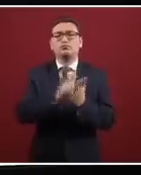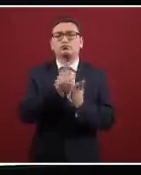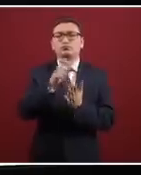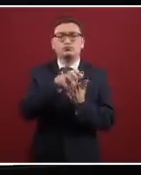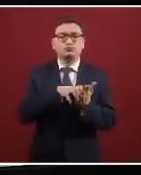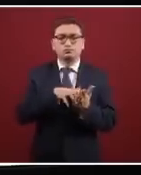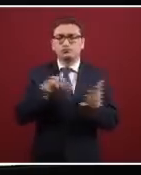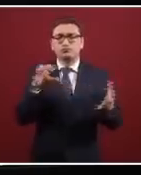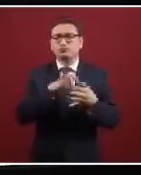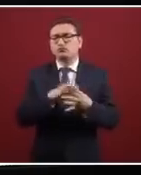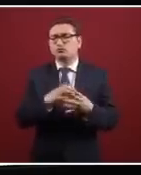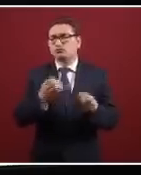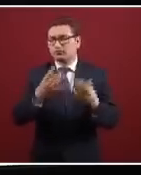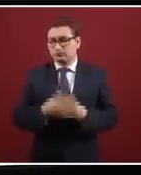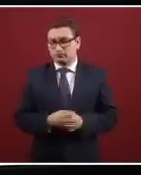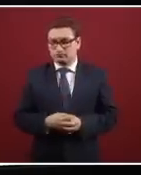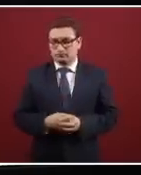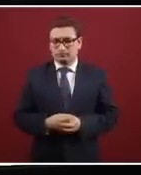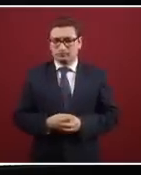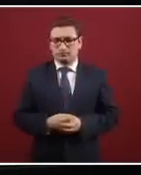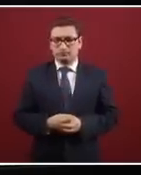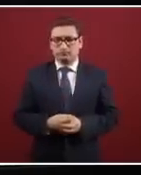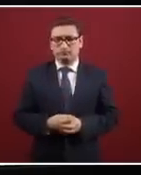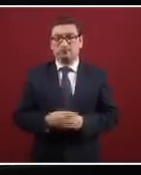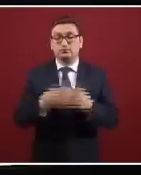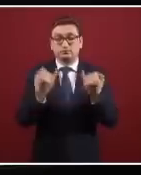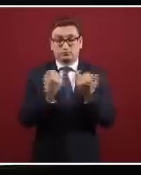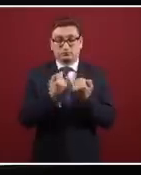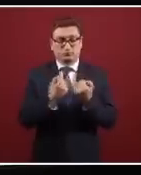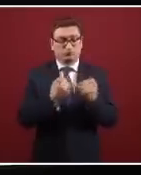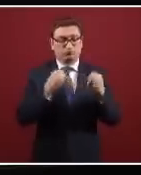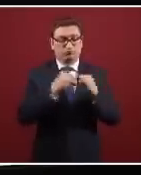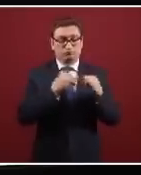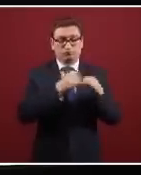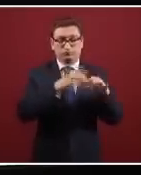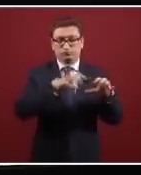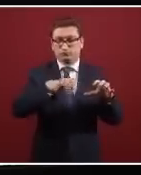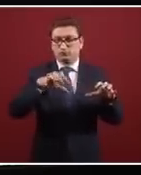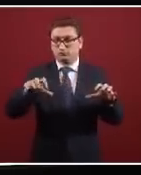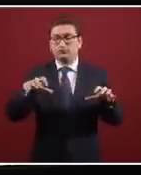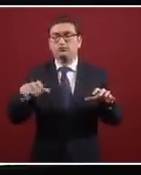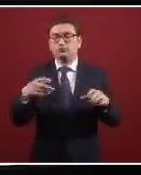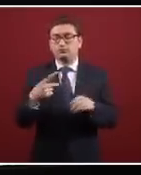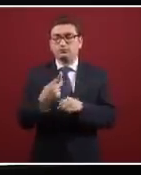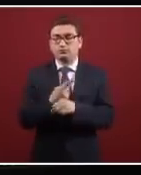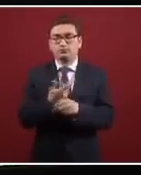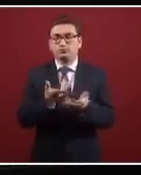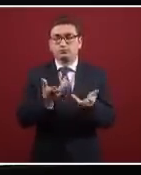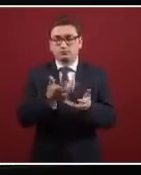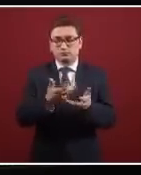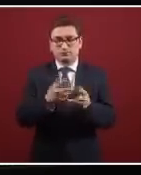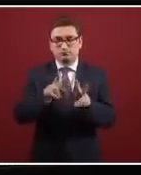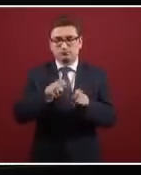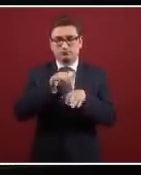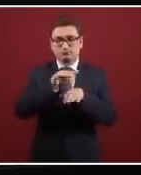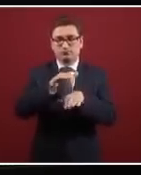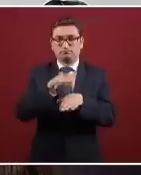el impacto que han causado a las instituciones, principalmente en el ramo médico?